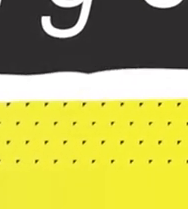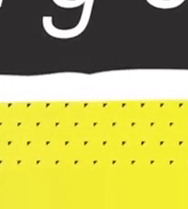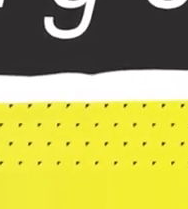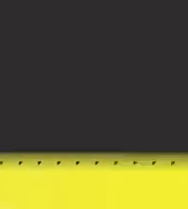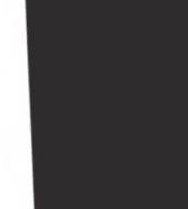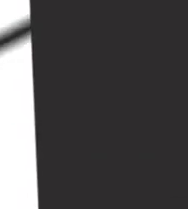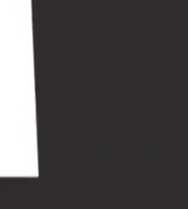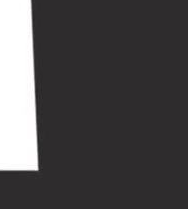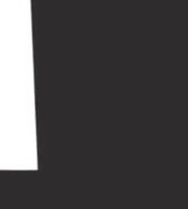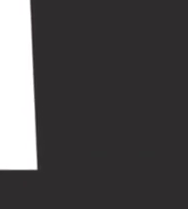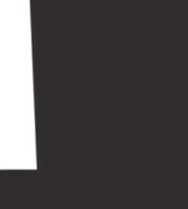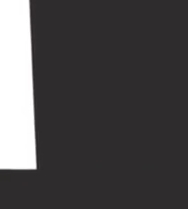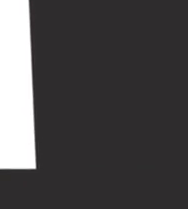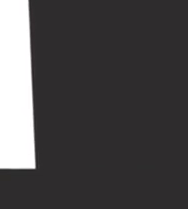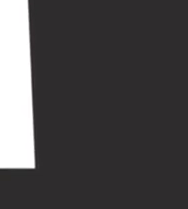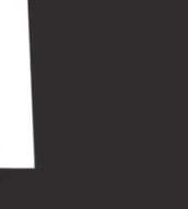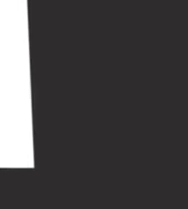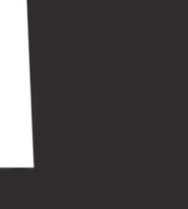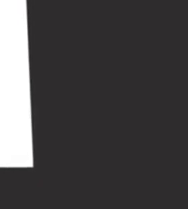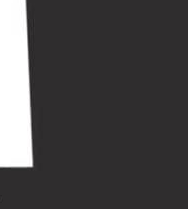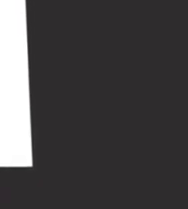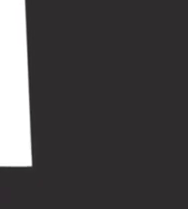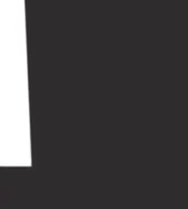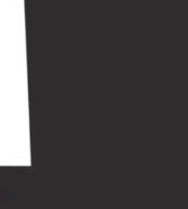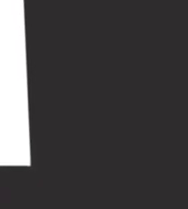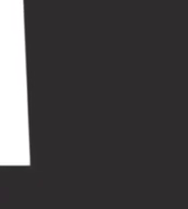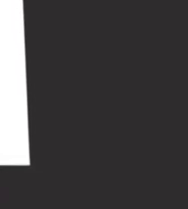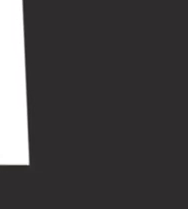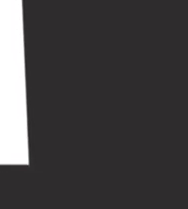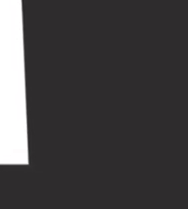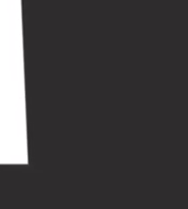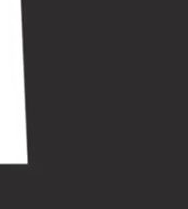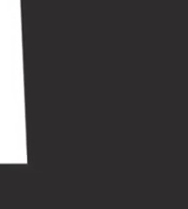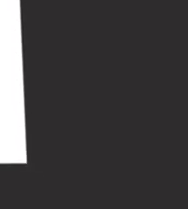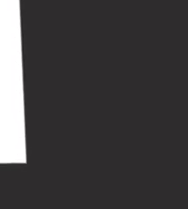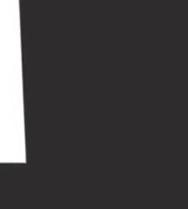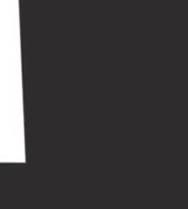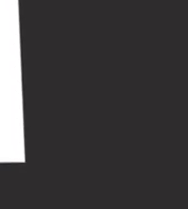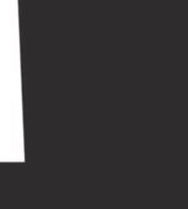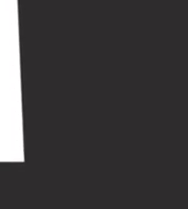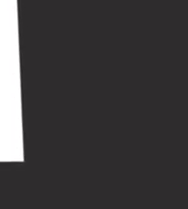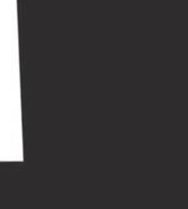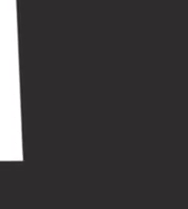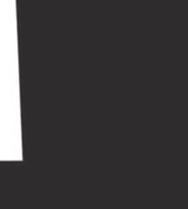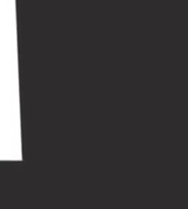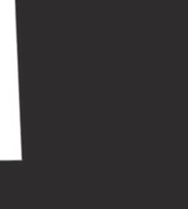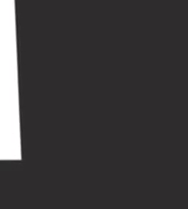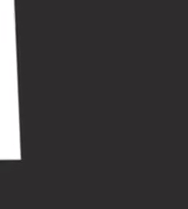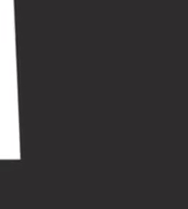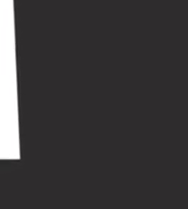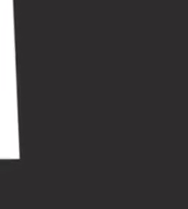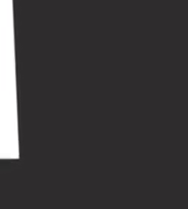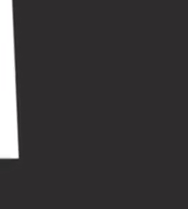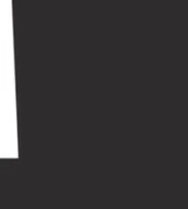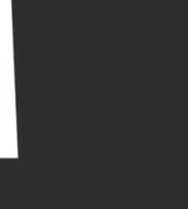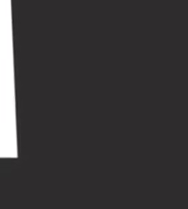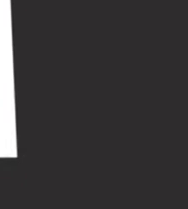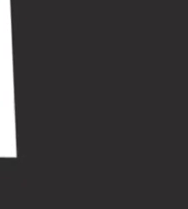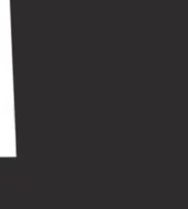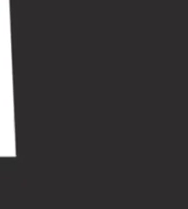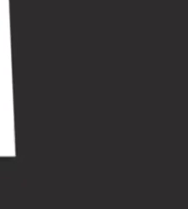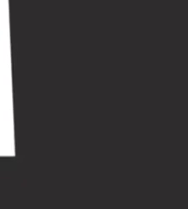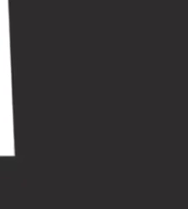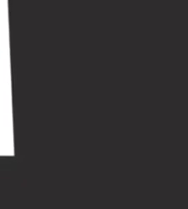disponible el método Yuspe comprando en la farmacia las píldoras que se requieren. Si las píldoras contienen 50 microgramos de etinilestradiol